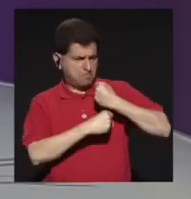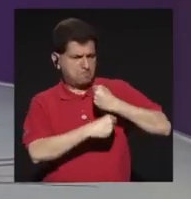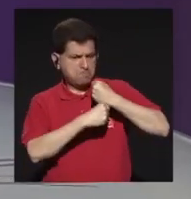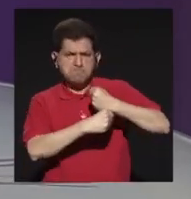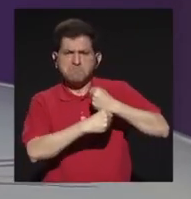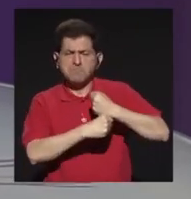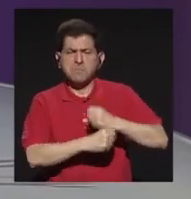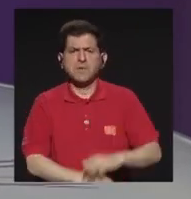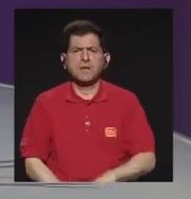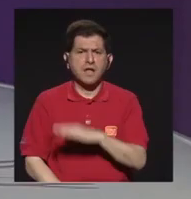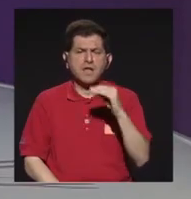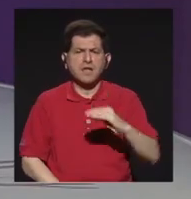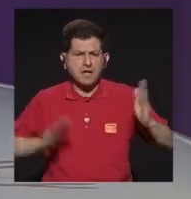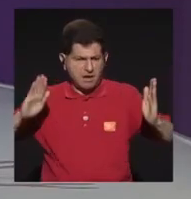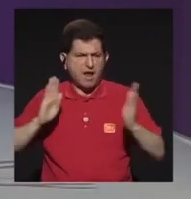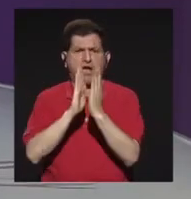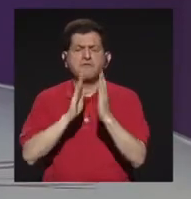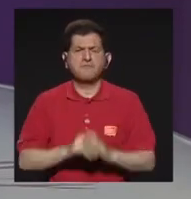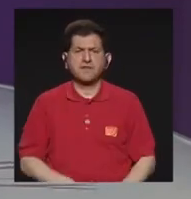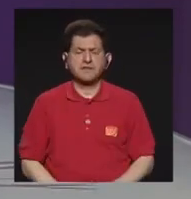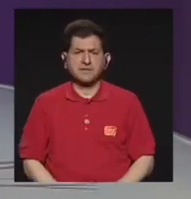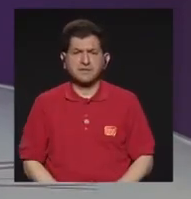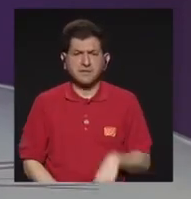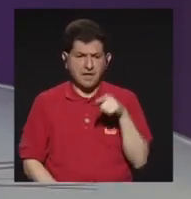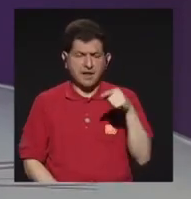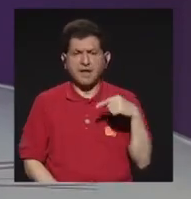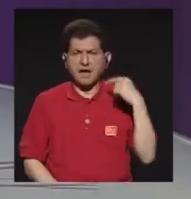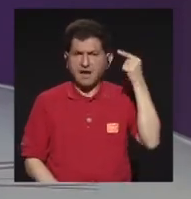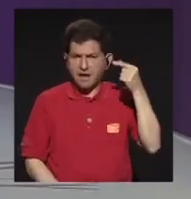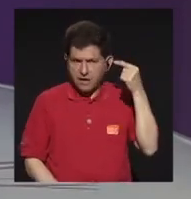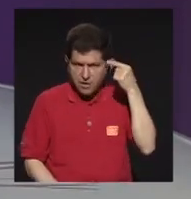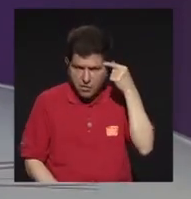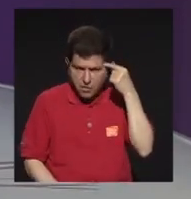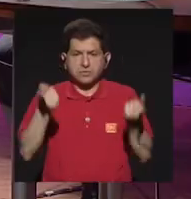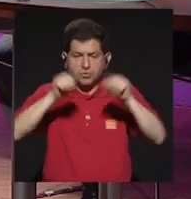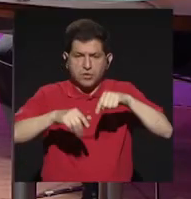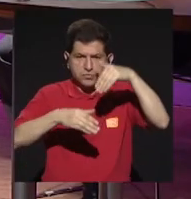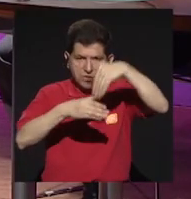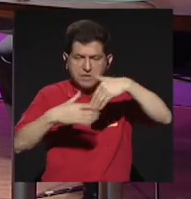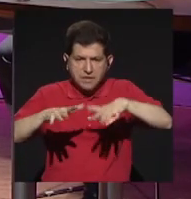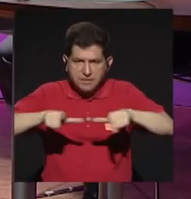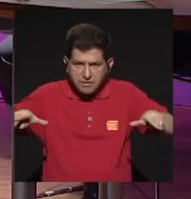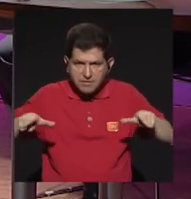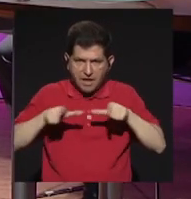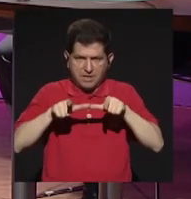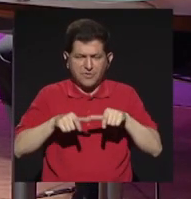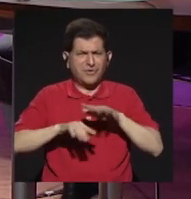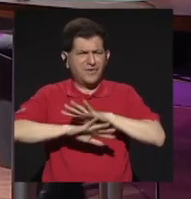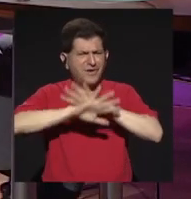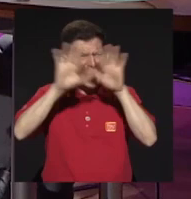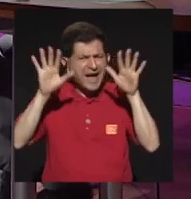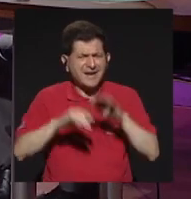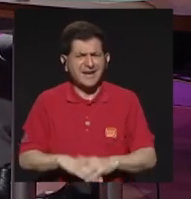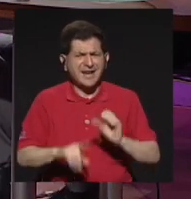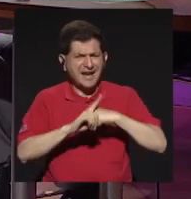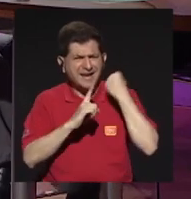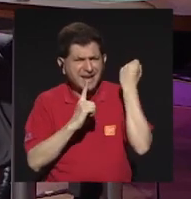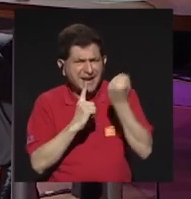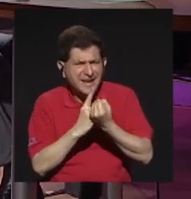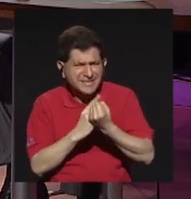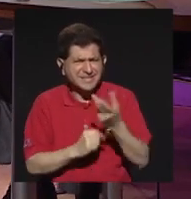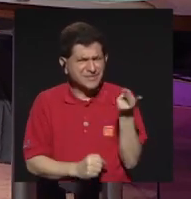enfrentamiento entre entre el estado de iure y el estado de facto aclararnos un poquito lo del estado de